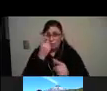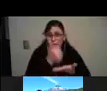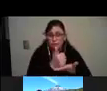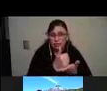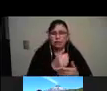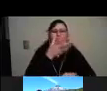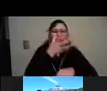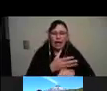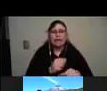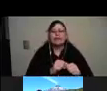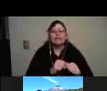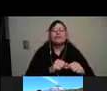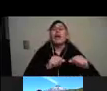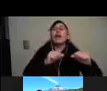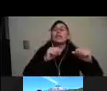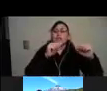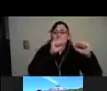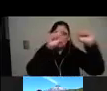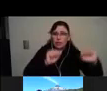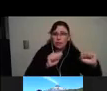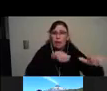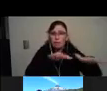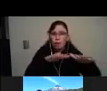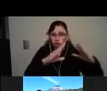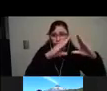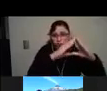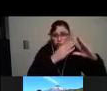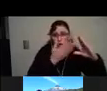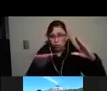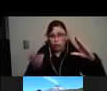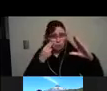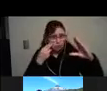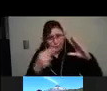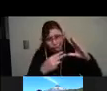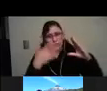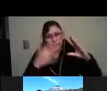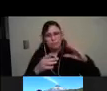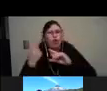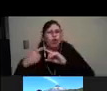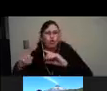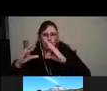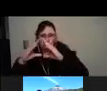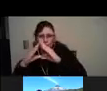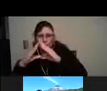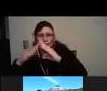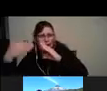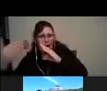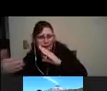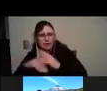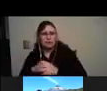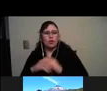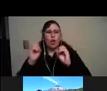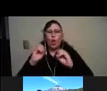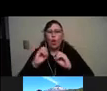como sistema motor piramidal, ¿ya? Y un sistema motor que se llama extrapiramidal o